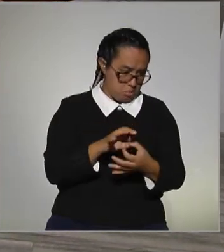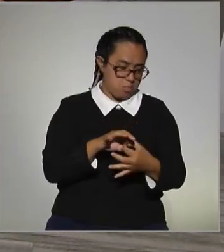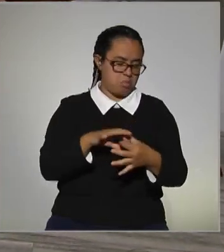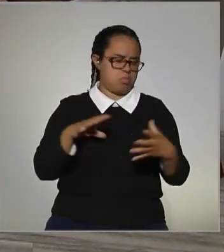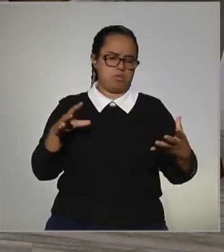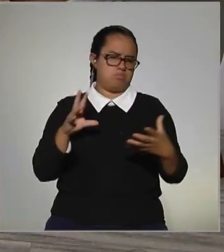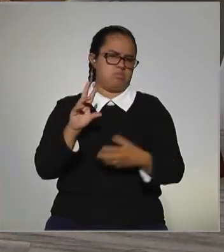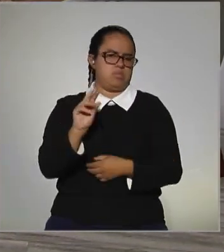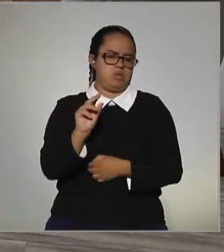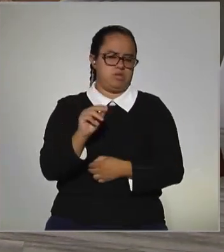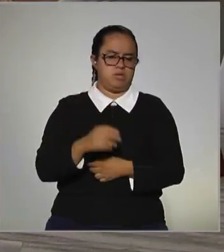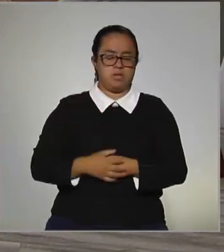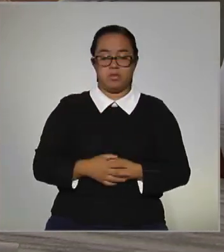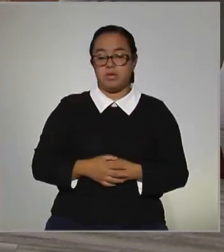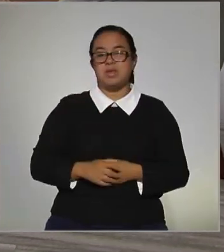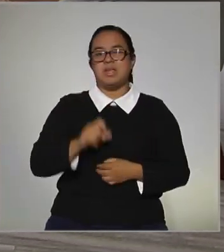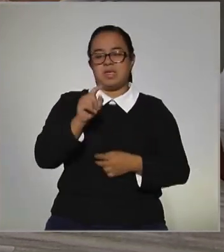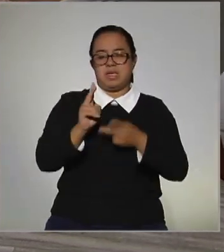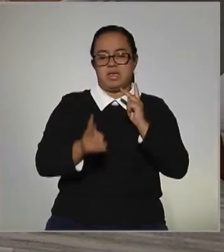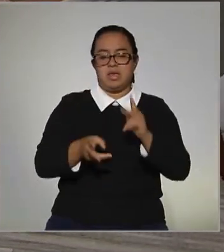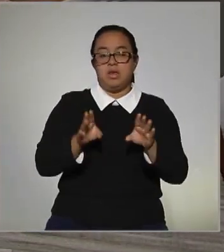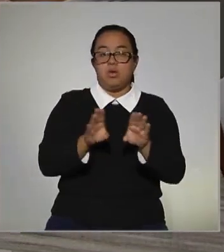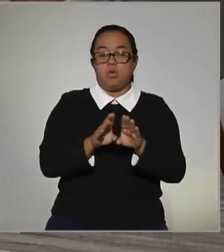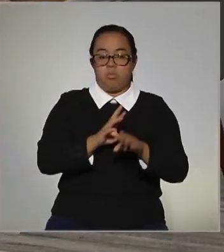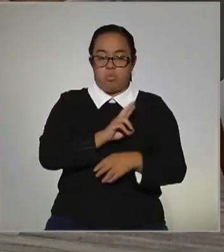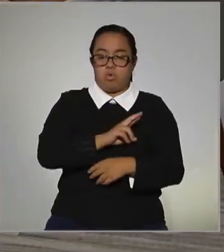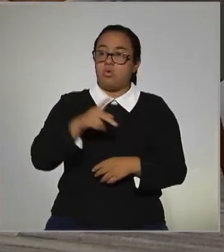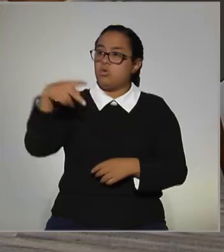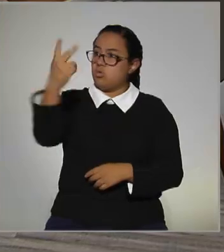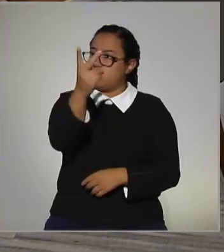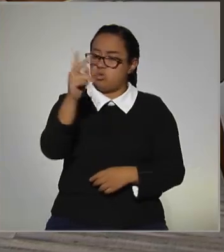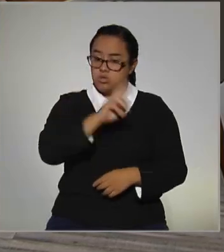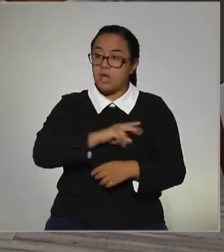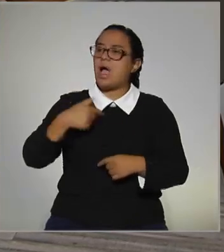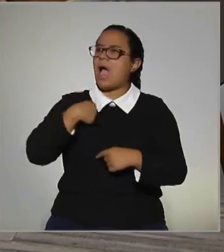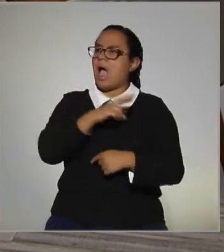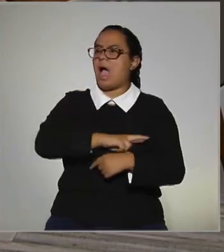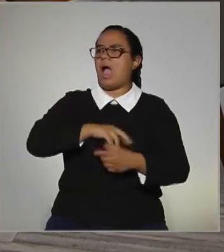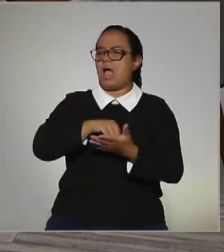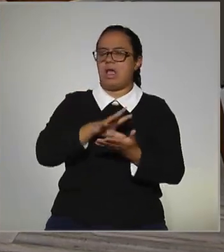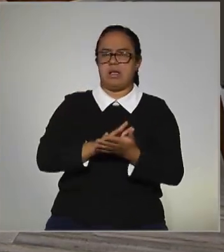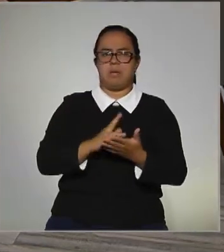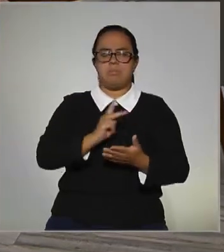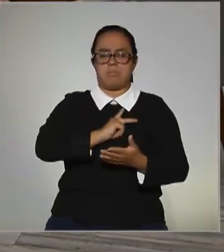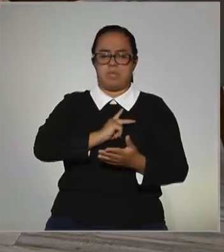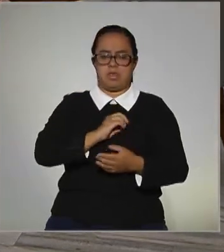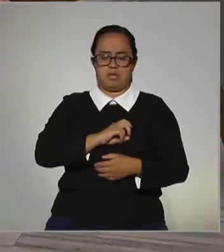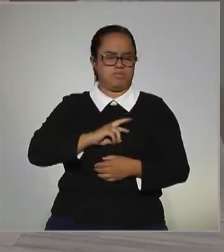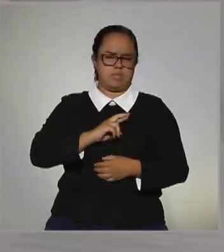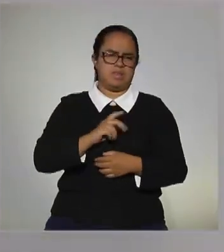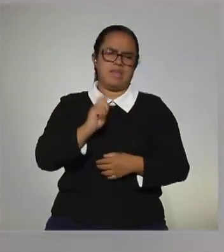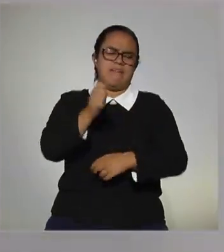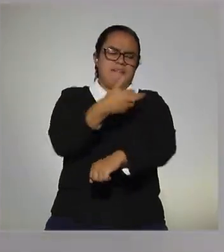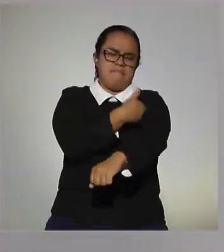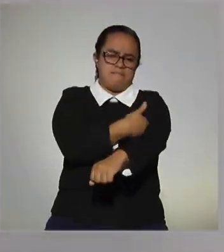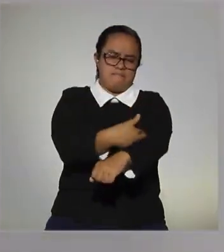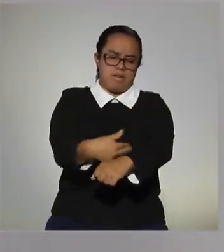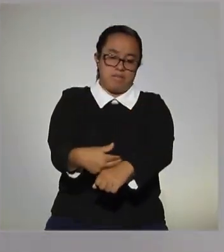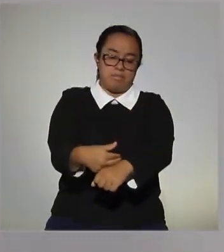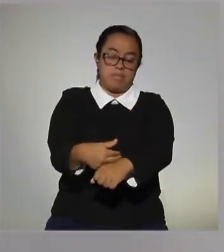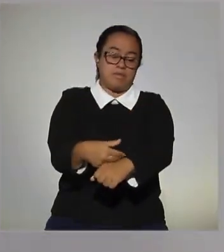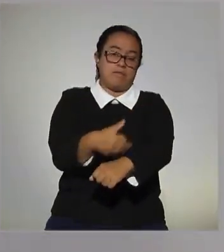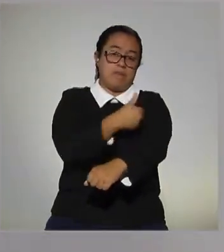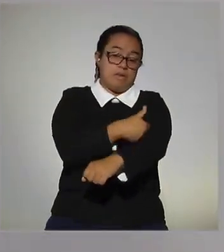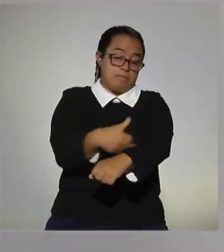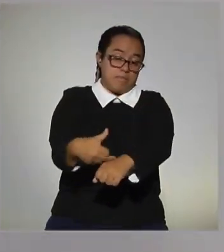de lo que hablábamos con respecto al adoptar rencores ajenos. Al final la familia es un sistema en donde un movimiento va a